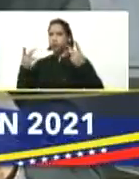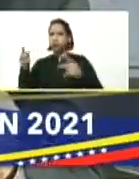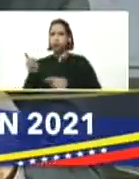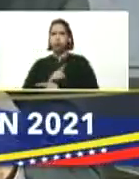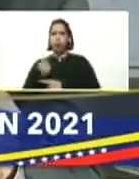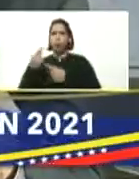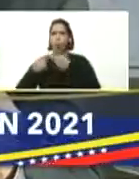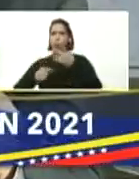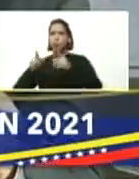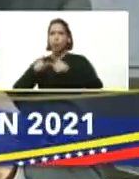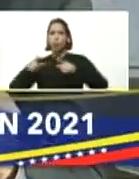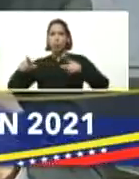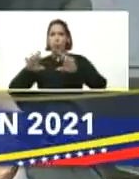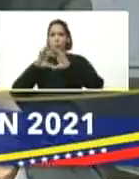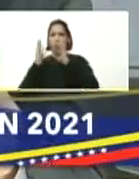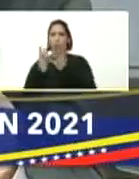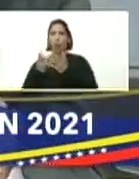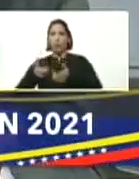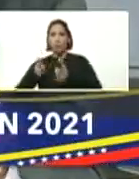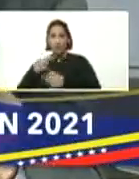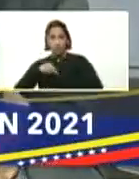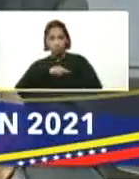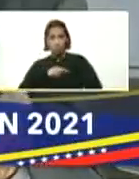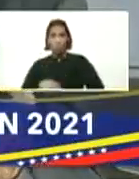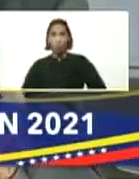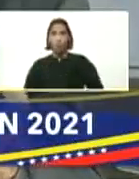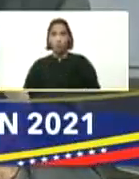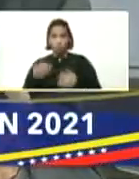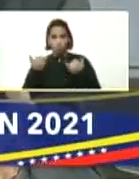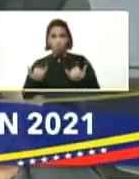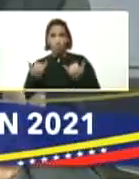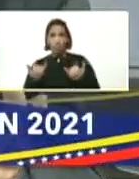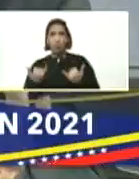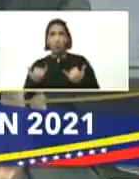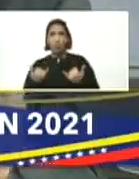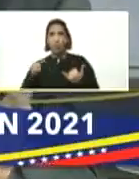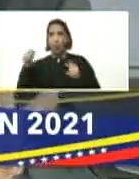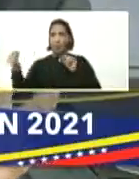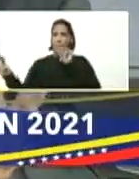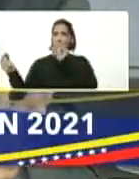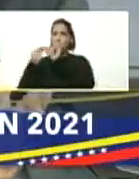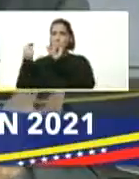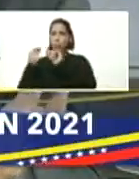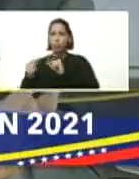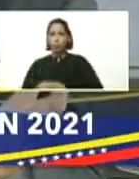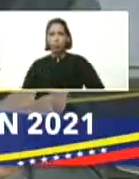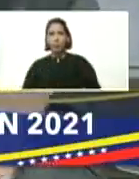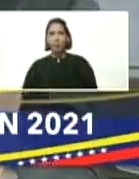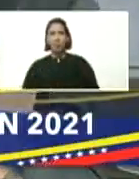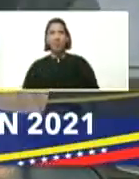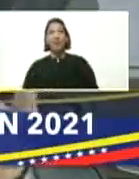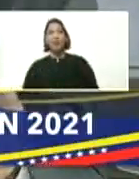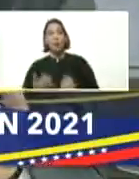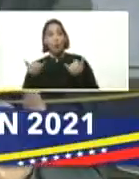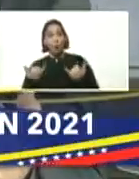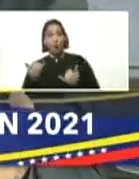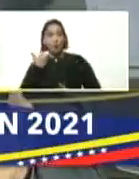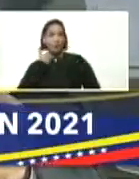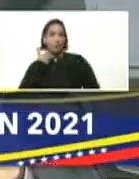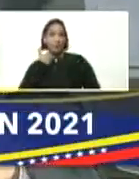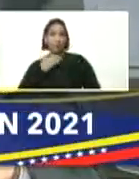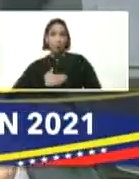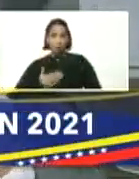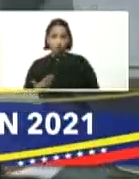otros lugares. Y eso nos permite a nosotros, en este momento de pandemia, punto a favor de Raúl. Momento de pandemia,